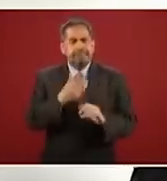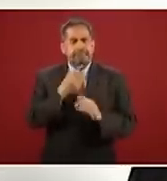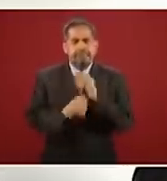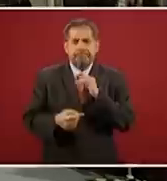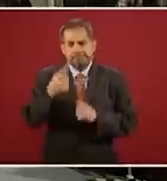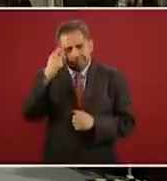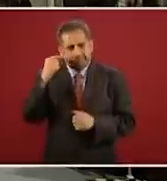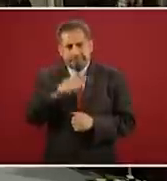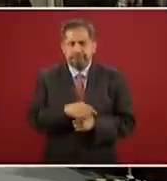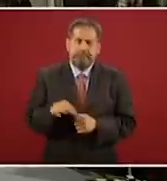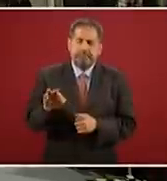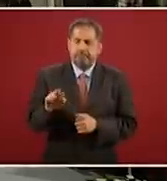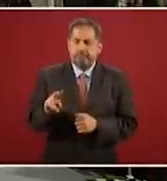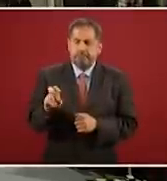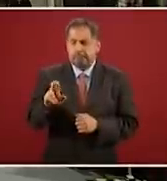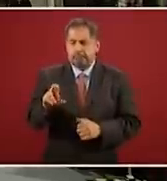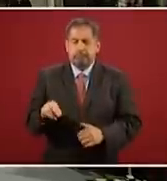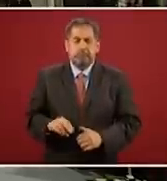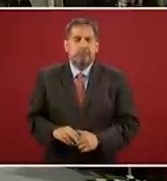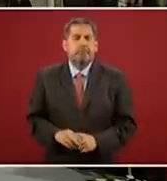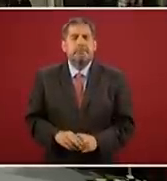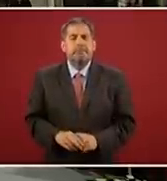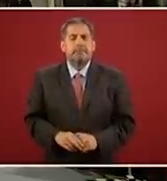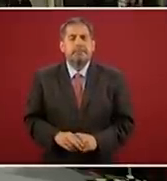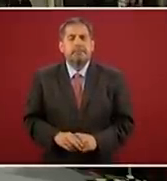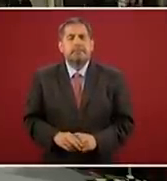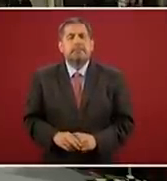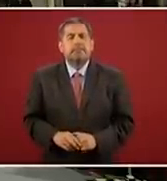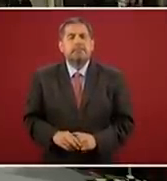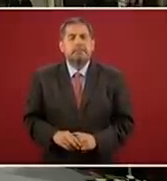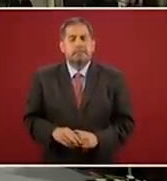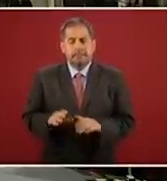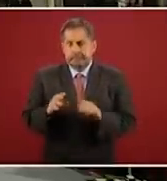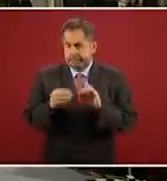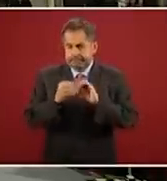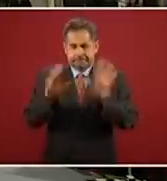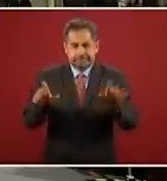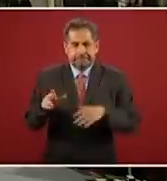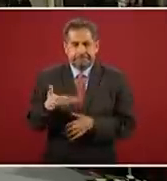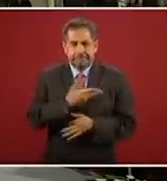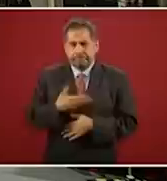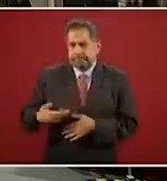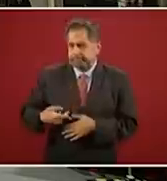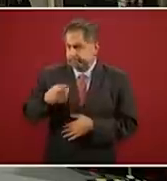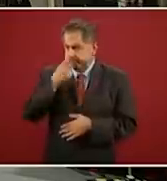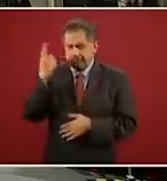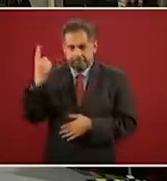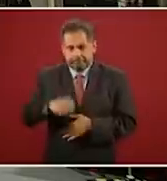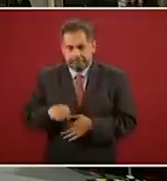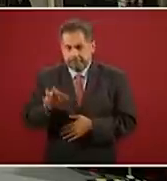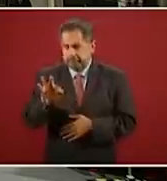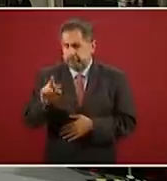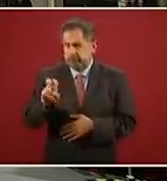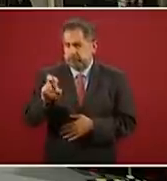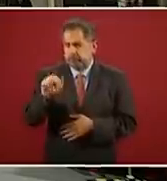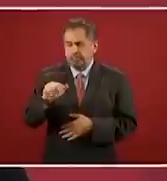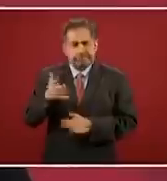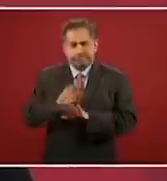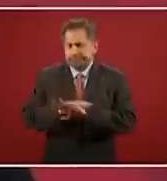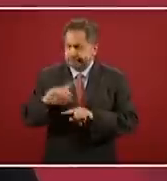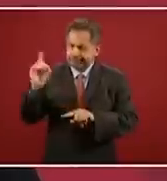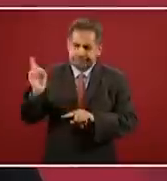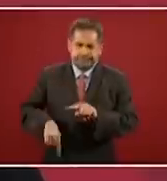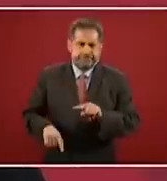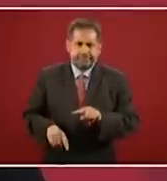fuero. Bueno, creo que la posición del presidente ha sido muy clara respecto al fuero. La inmunidad